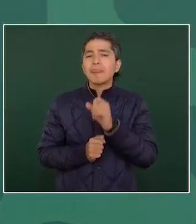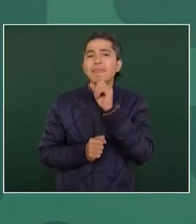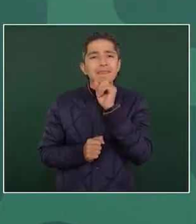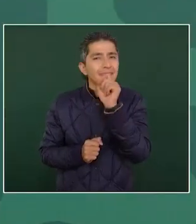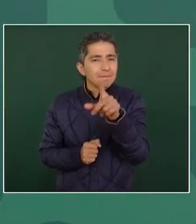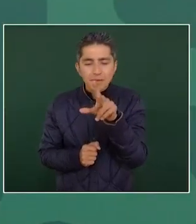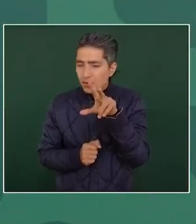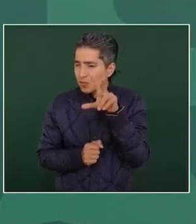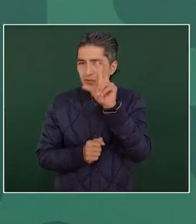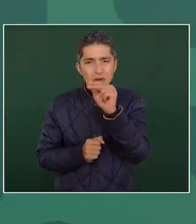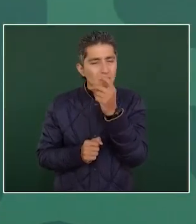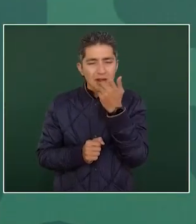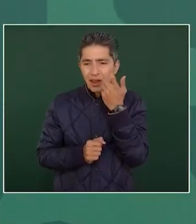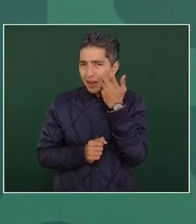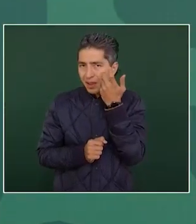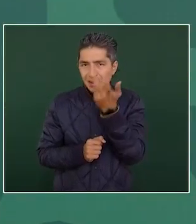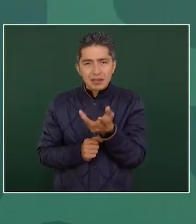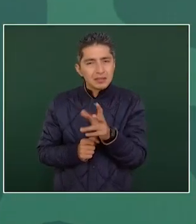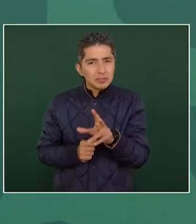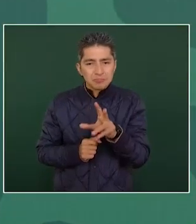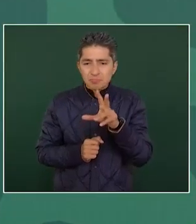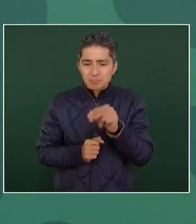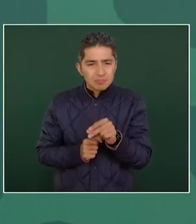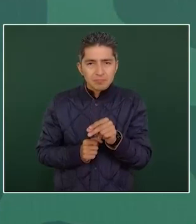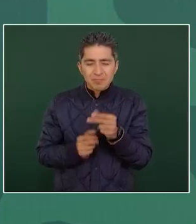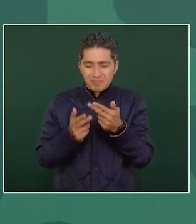de ninguna manera